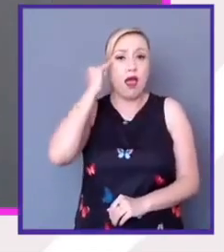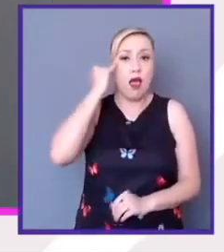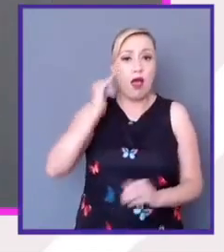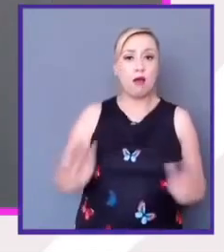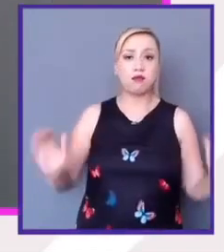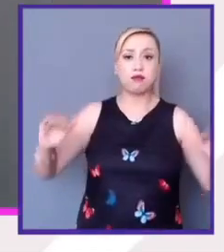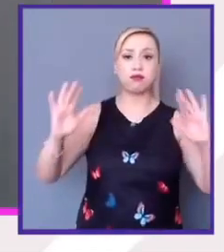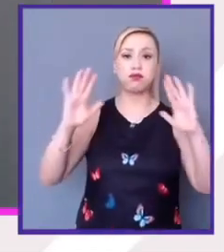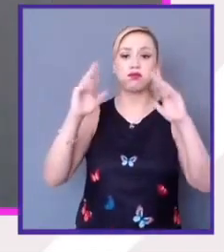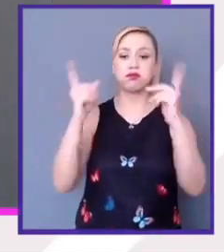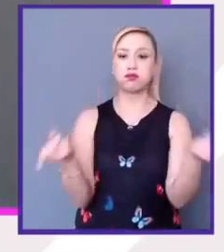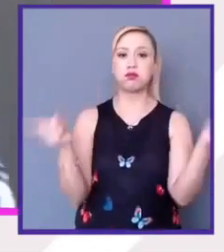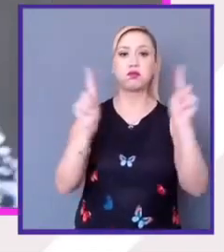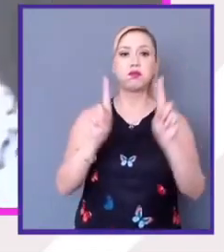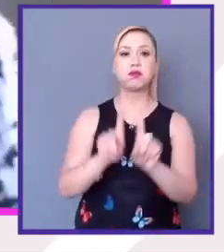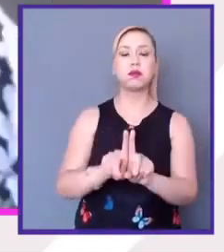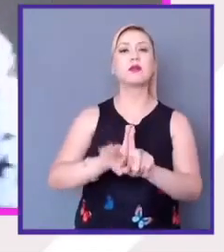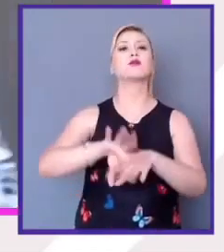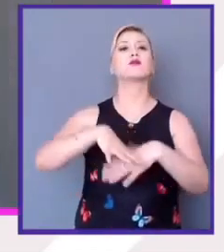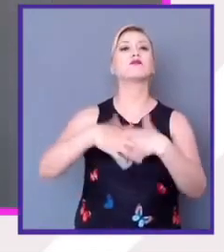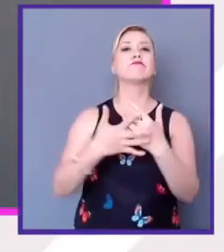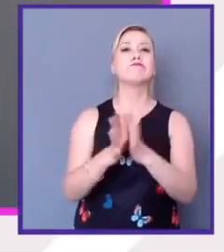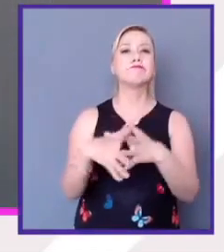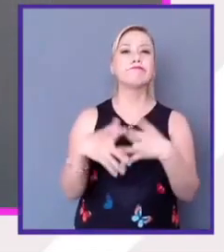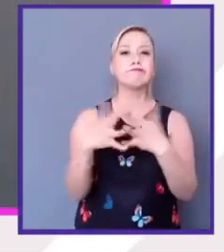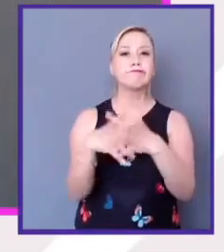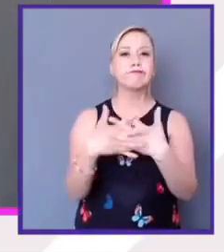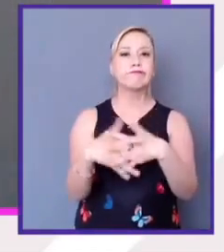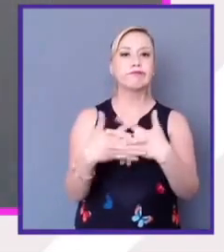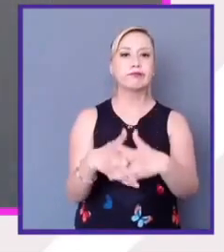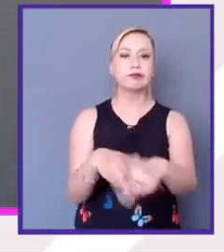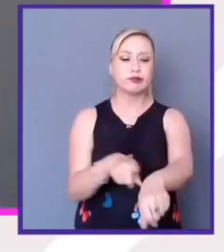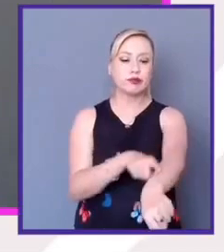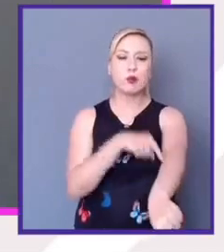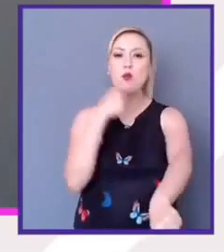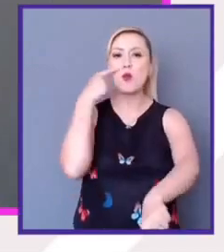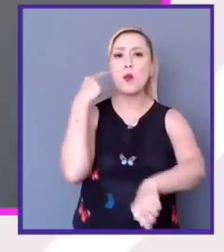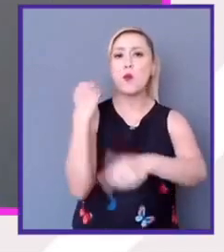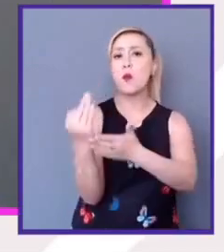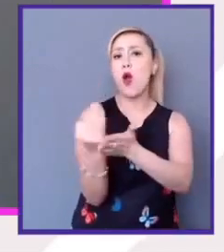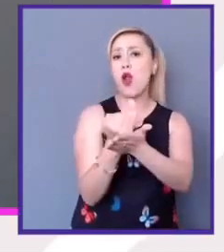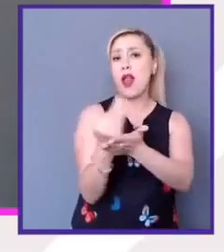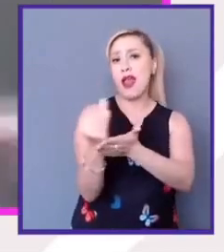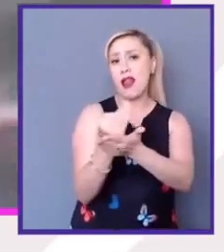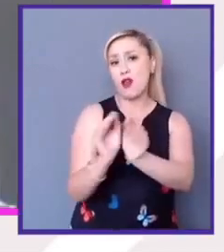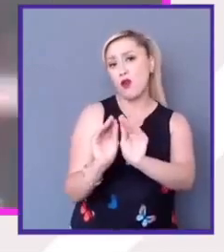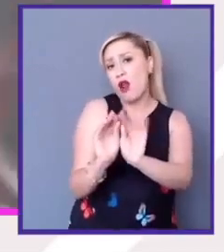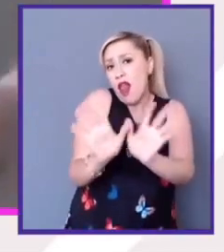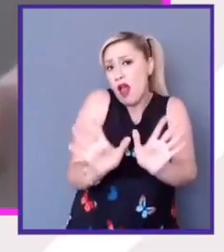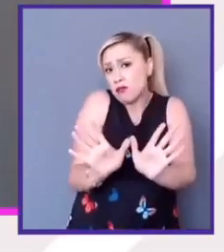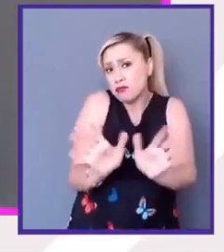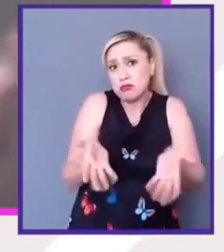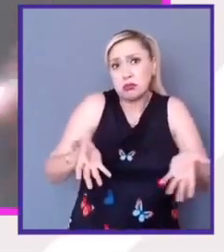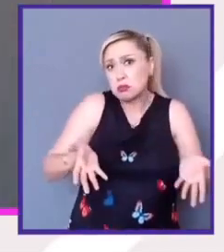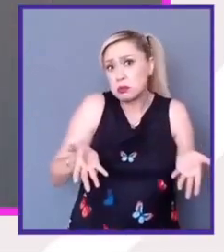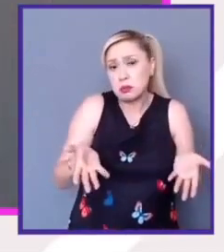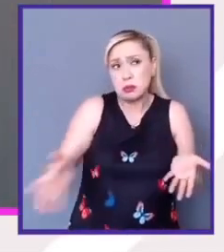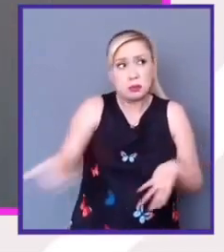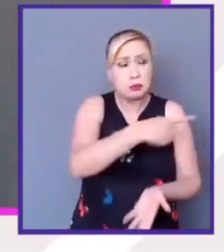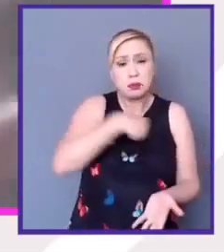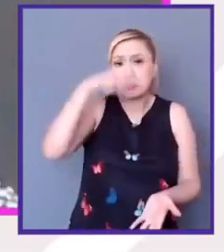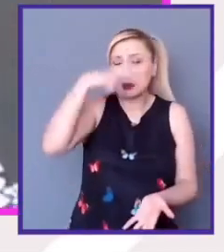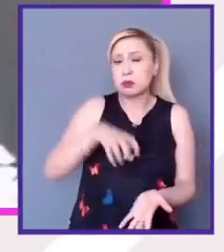de comunidades, personas indígenas, ¿no? Y de esta construcción imaginaria que era siempre más cercana a